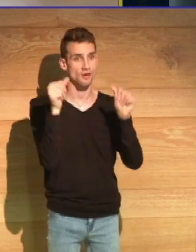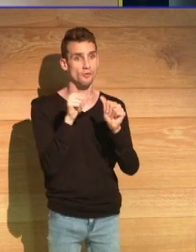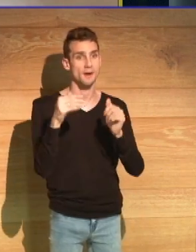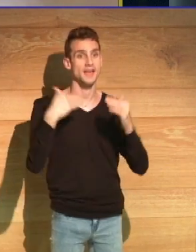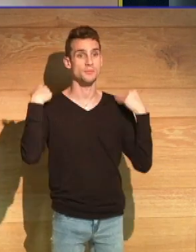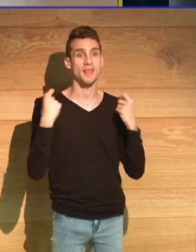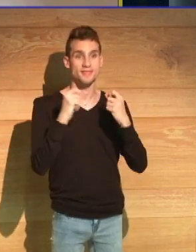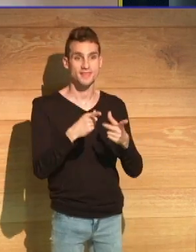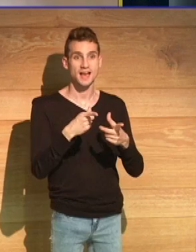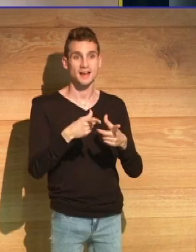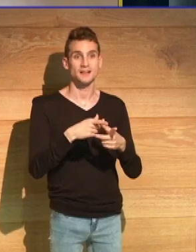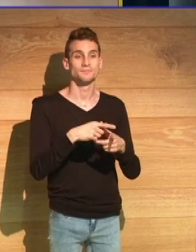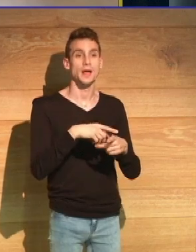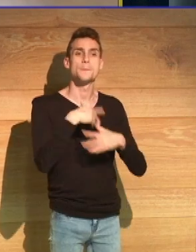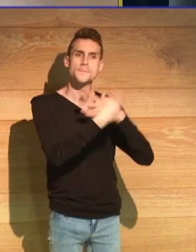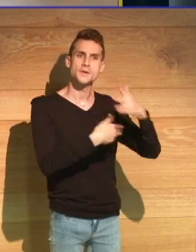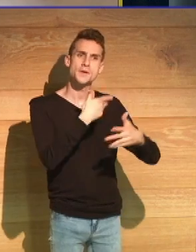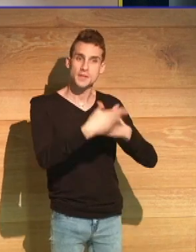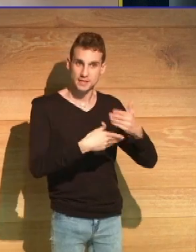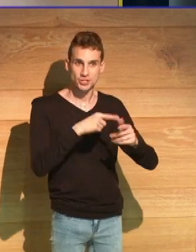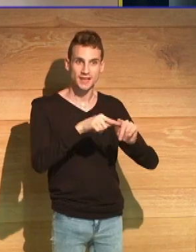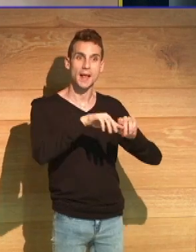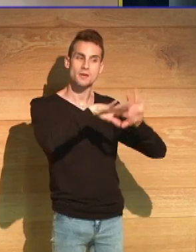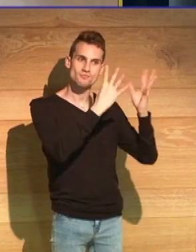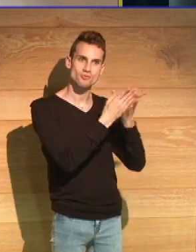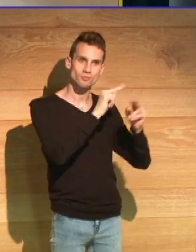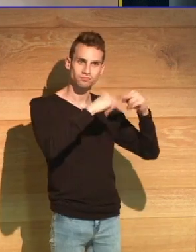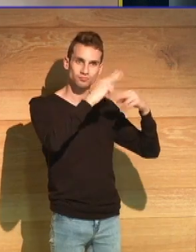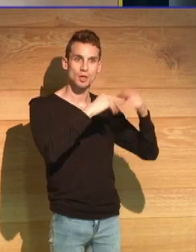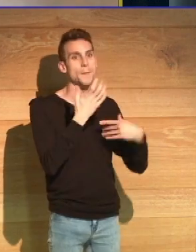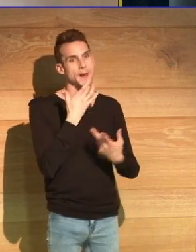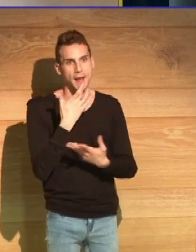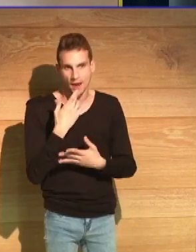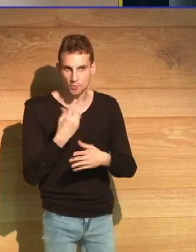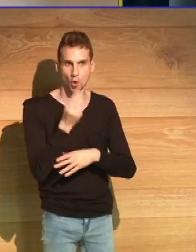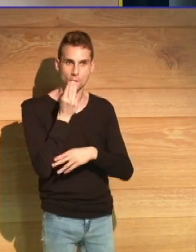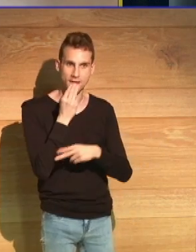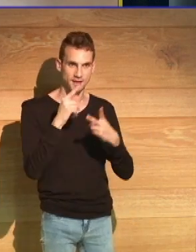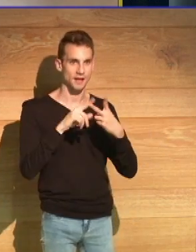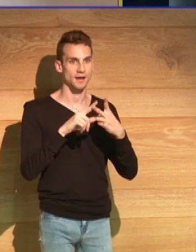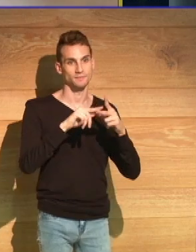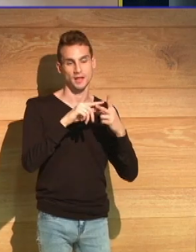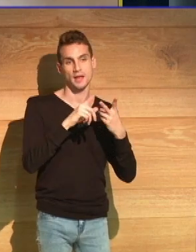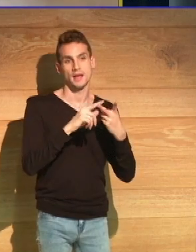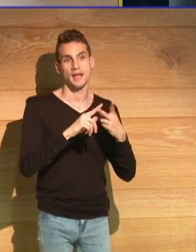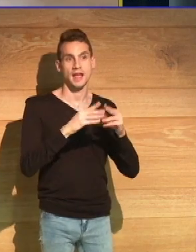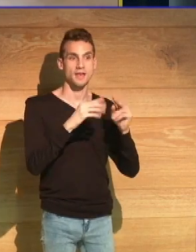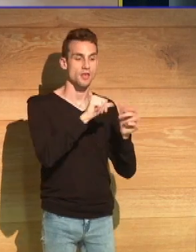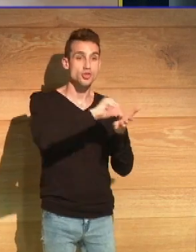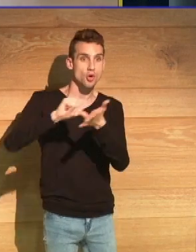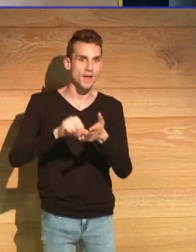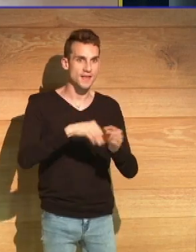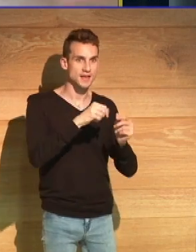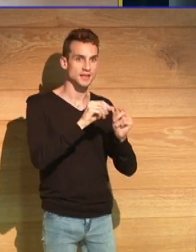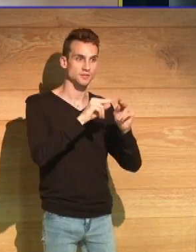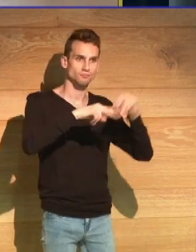a cada uno de los procesos que forman parte del mundo, desde cómo comemos, a cómo nos educamos, a la forma de las ciudades en las que vivimos,